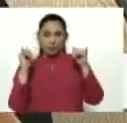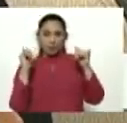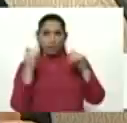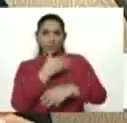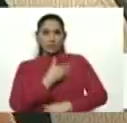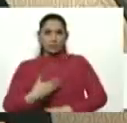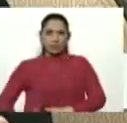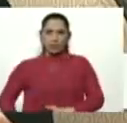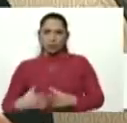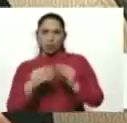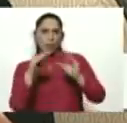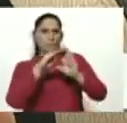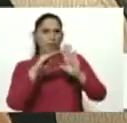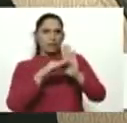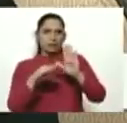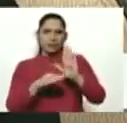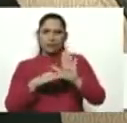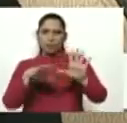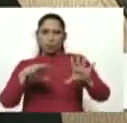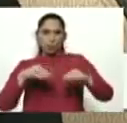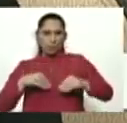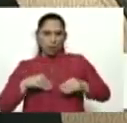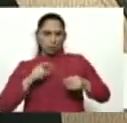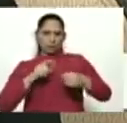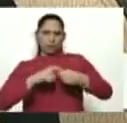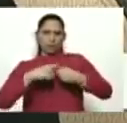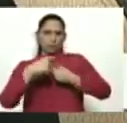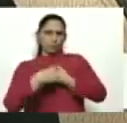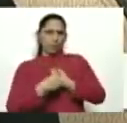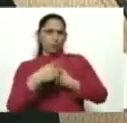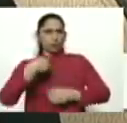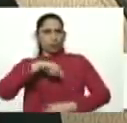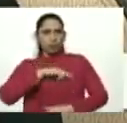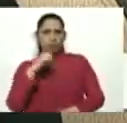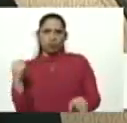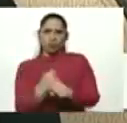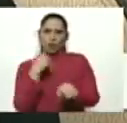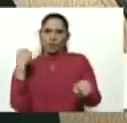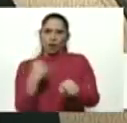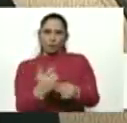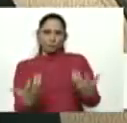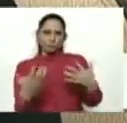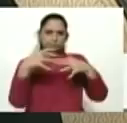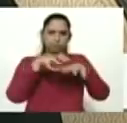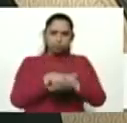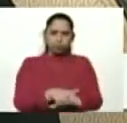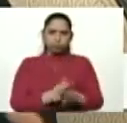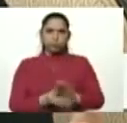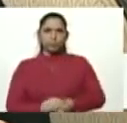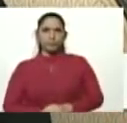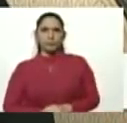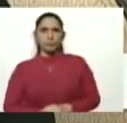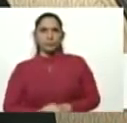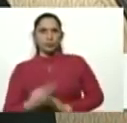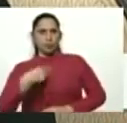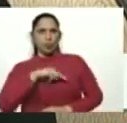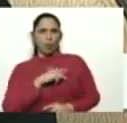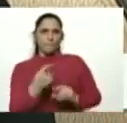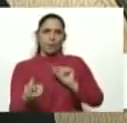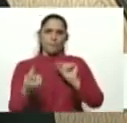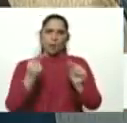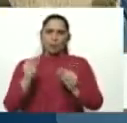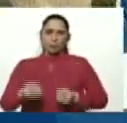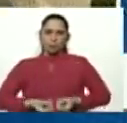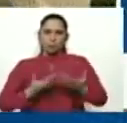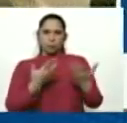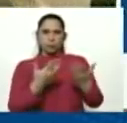las medidas que se han tomado, se han incorporado, hemos trabajado, hemos dado el debate en